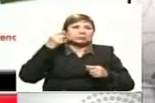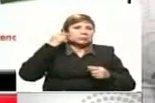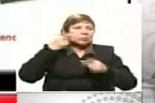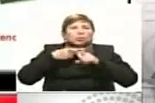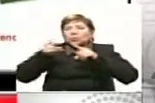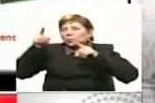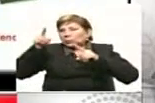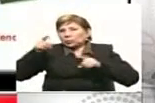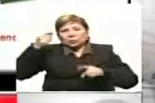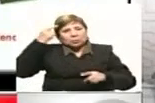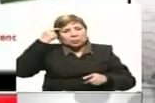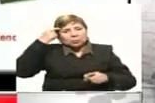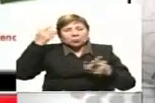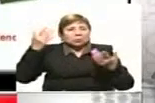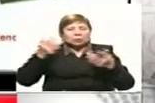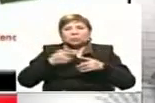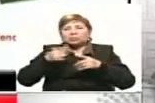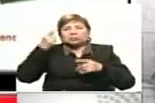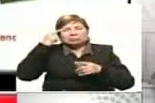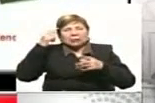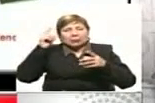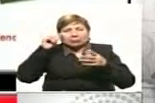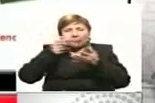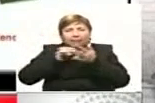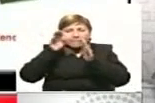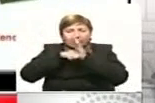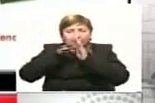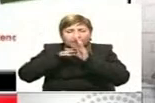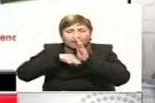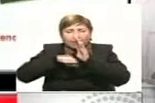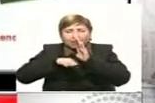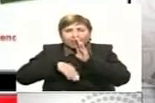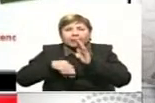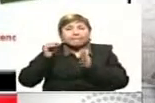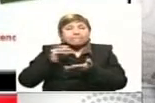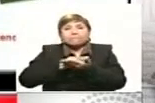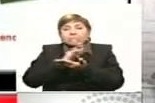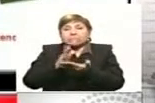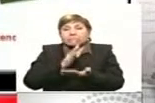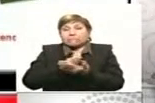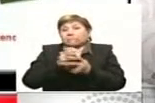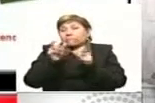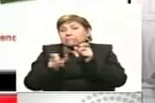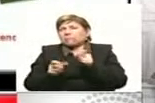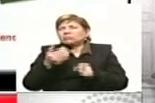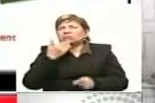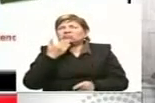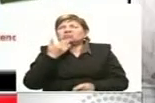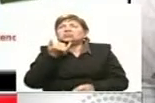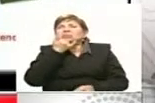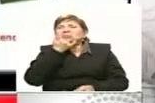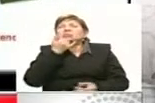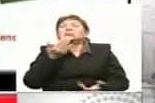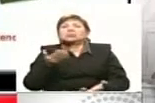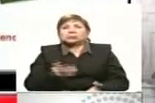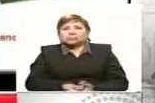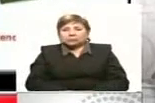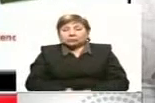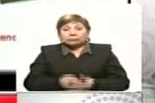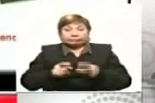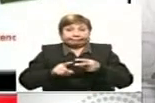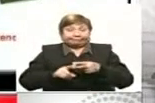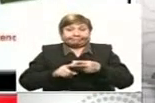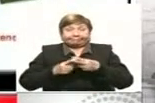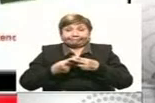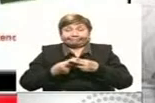patología, se empiece a complicar, incluso muchas veces sin que el paciente mismo sepa qué es lo que tiene, y cuando recién